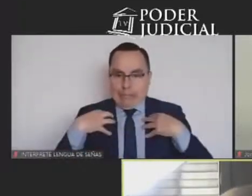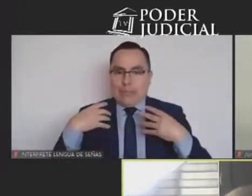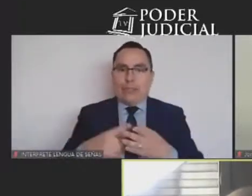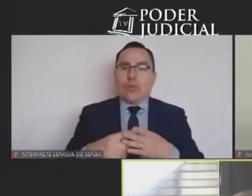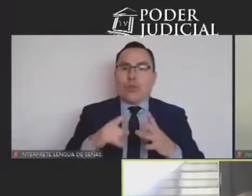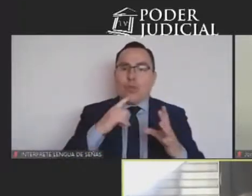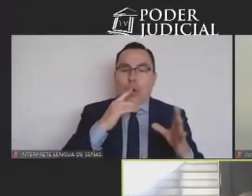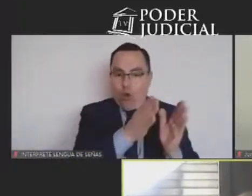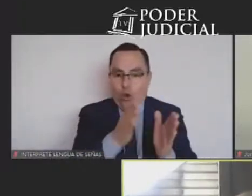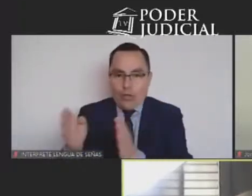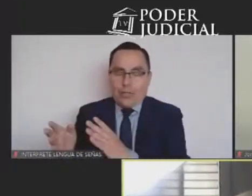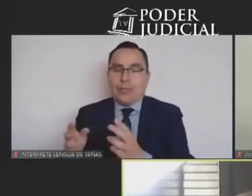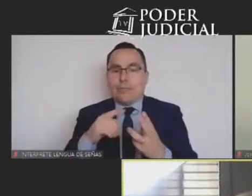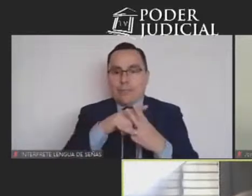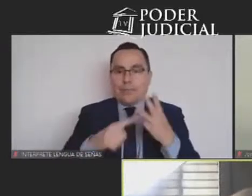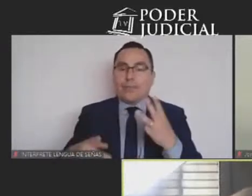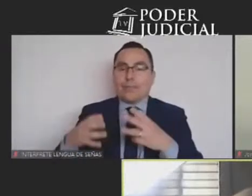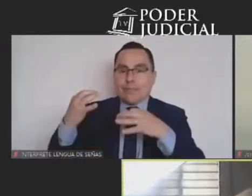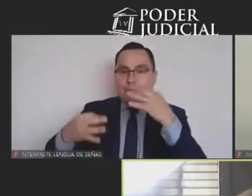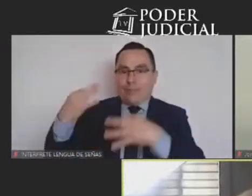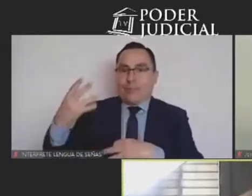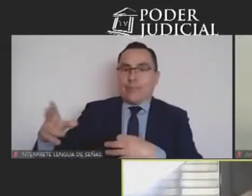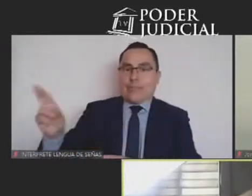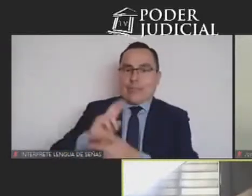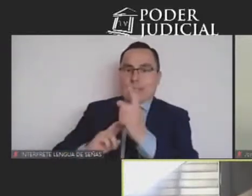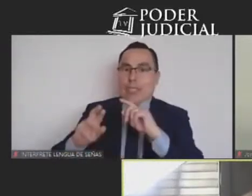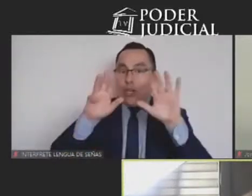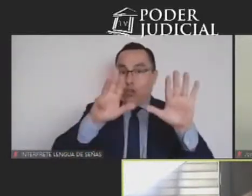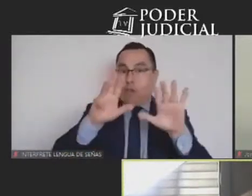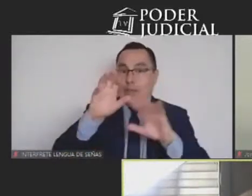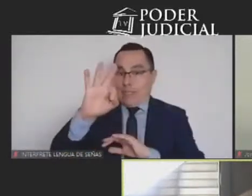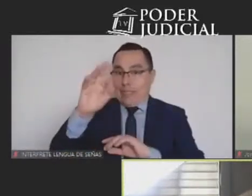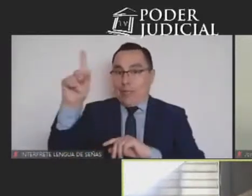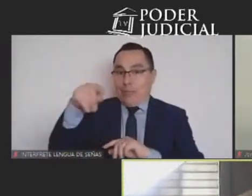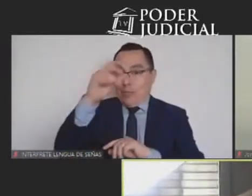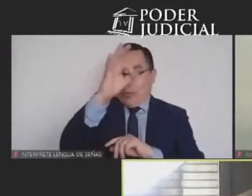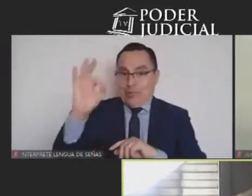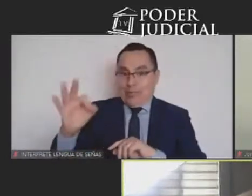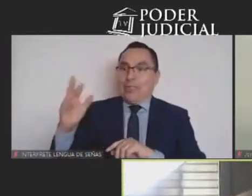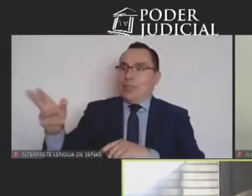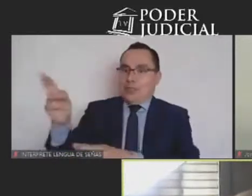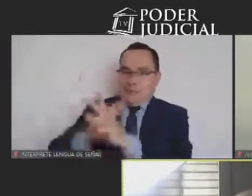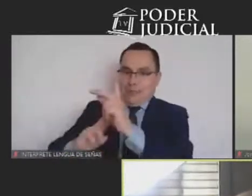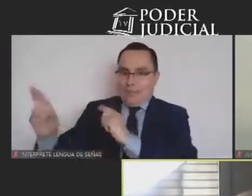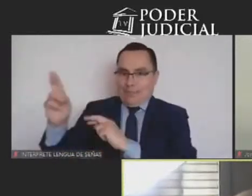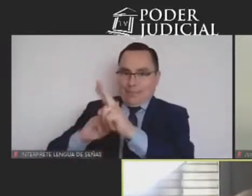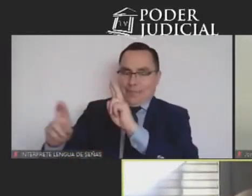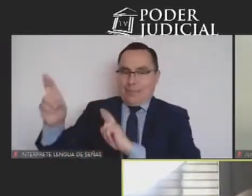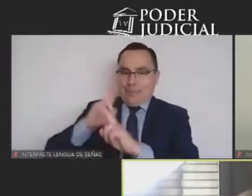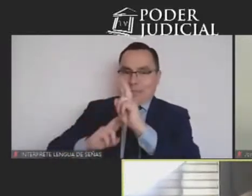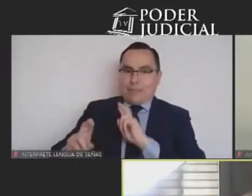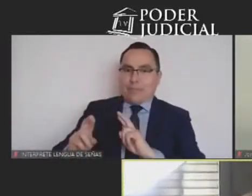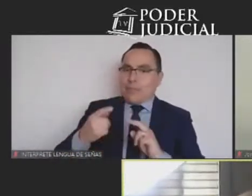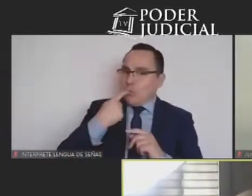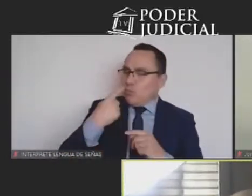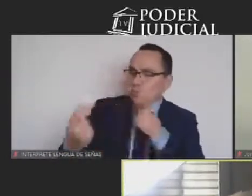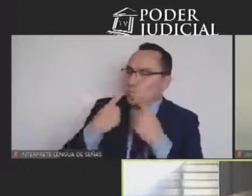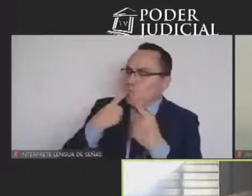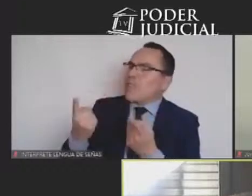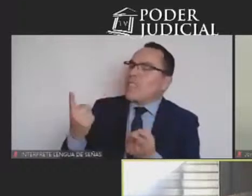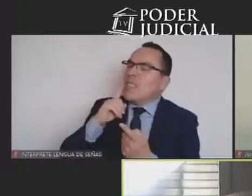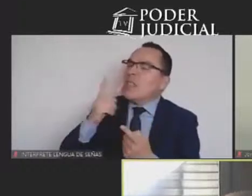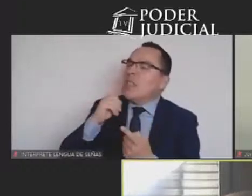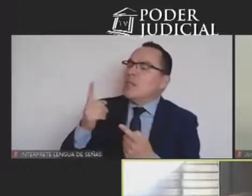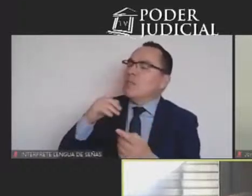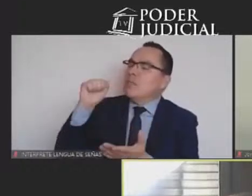tribunales, ya que alcanzó un nivel de respuesta del 93%. y esto permitió confeccionar un detallado